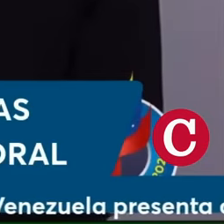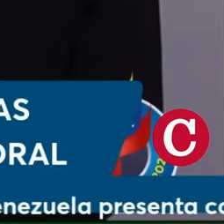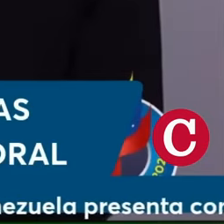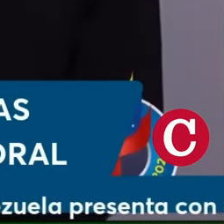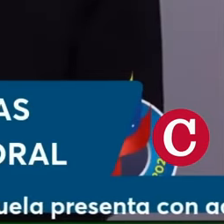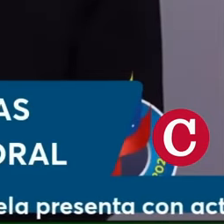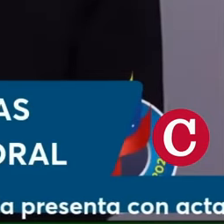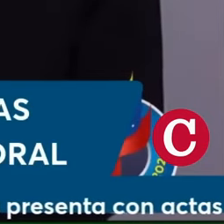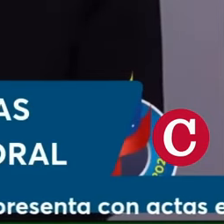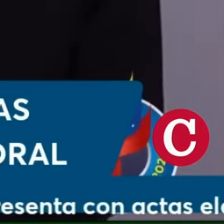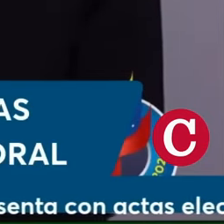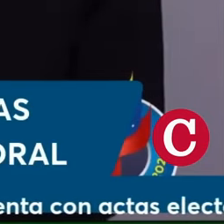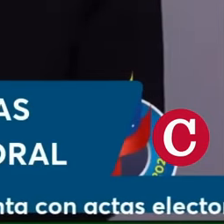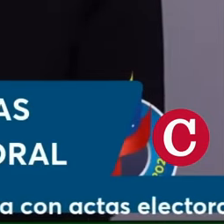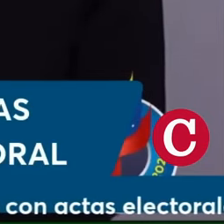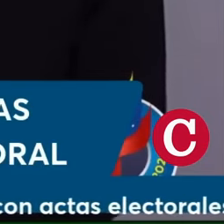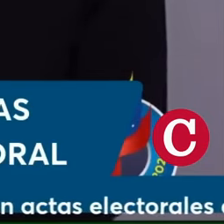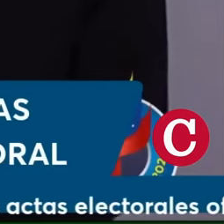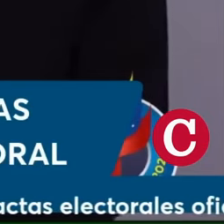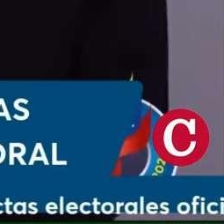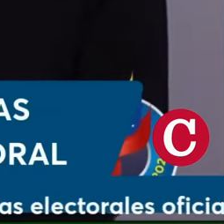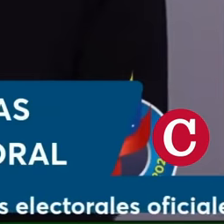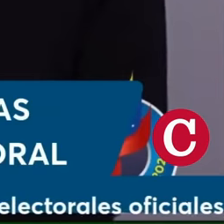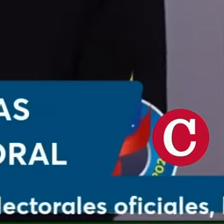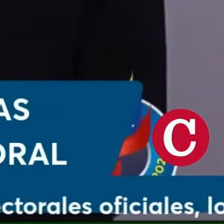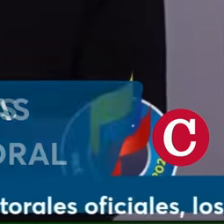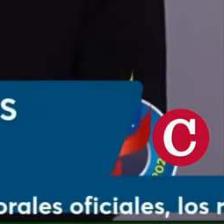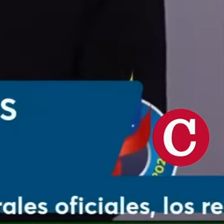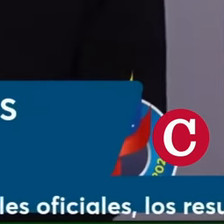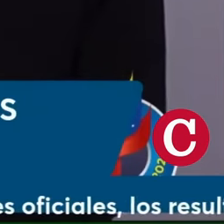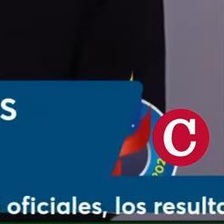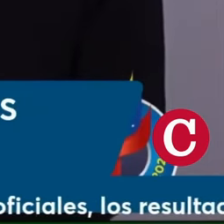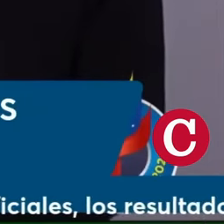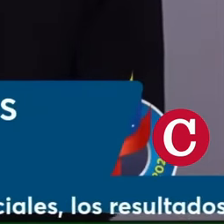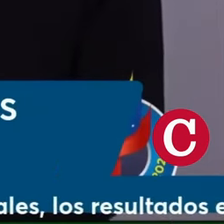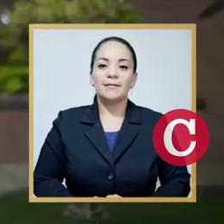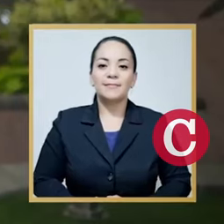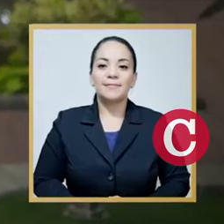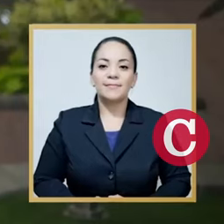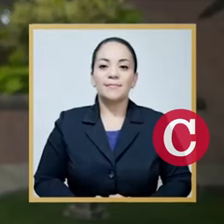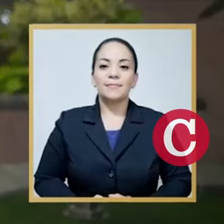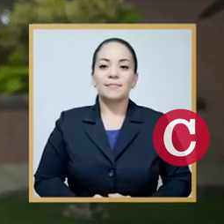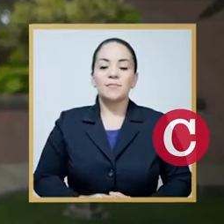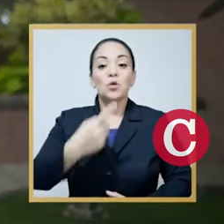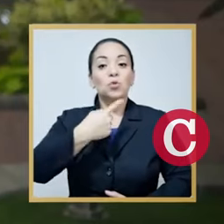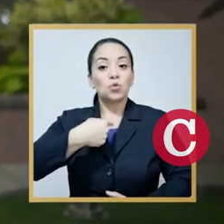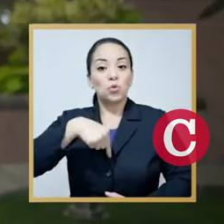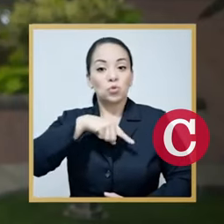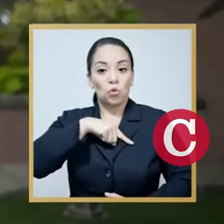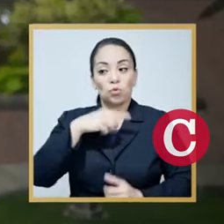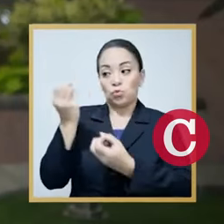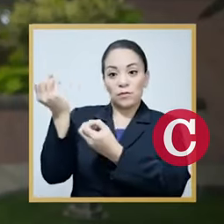presidente electo Edmundo González y demás opositores políticos criminalizados por el régimen venezolano hemos